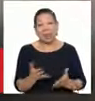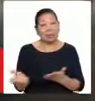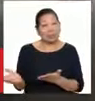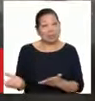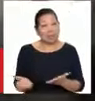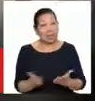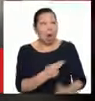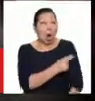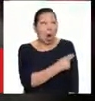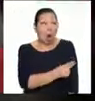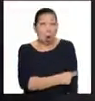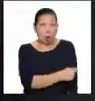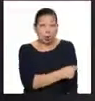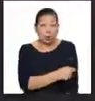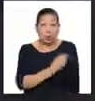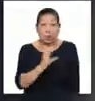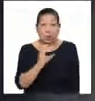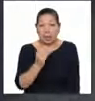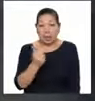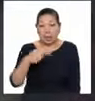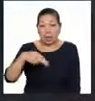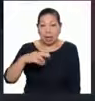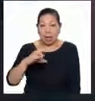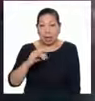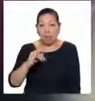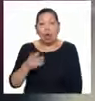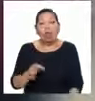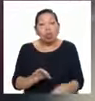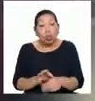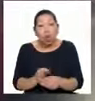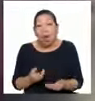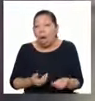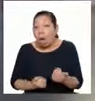fueron llevados a hospitales de Cancún para recibir atención médica.